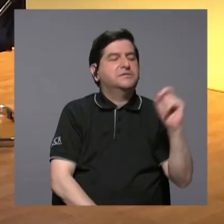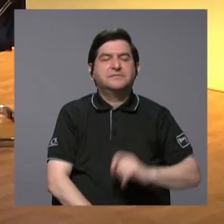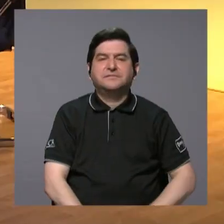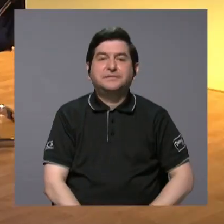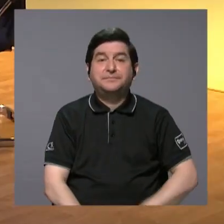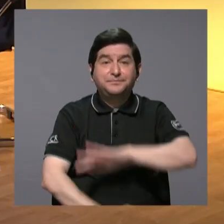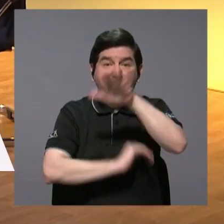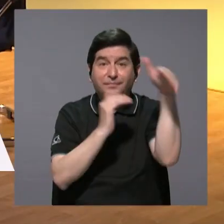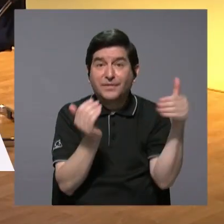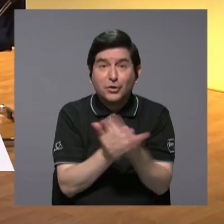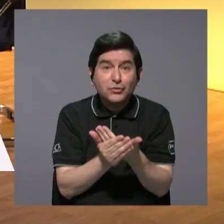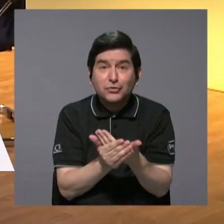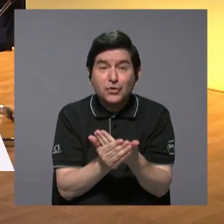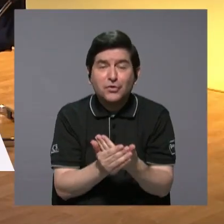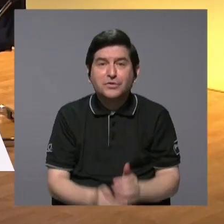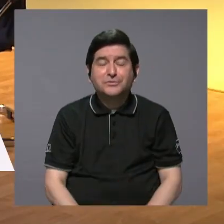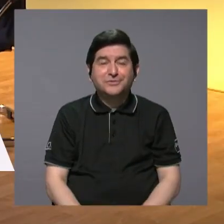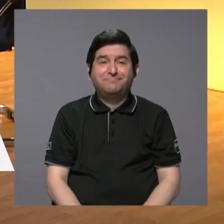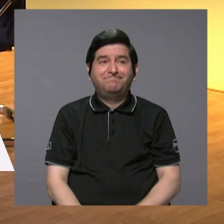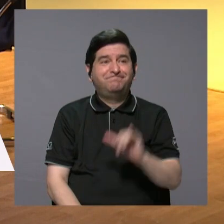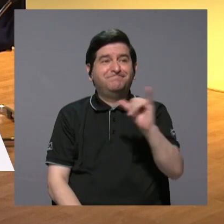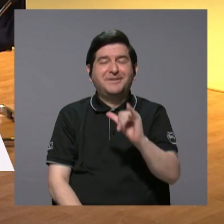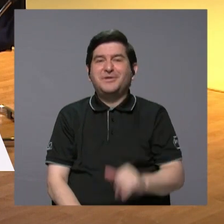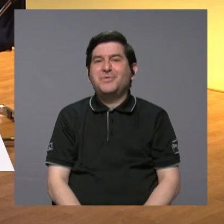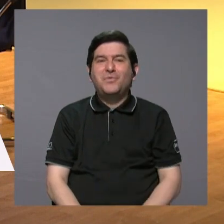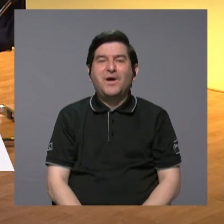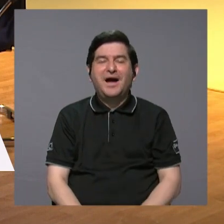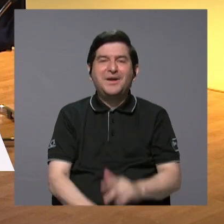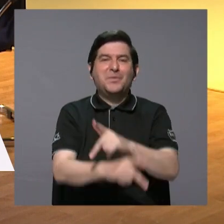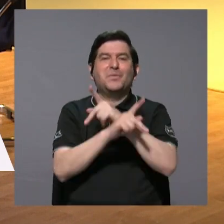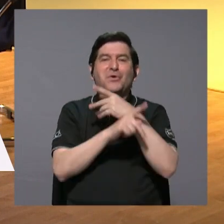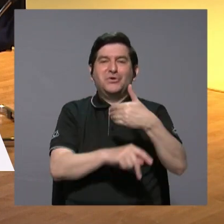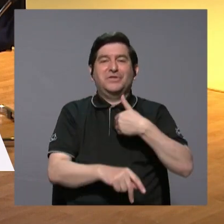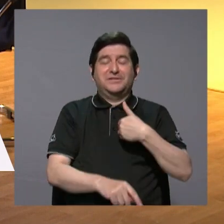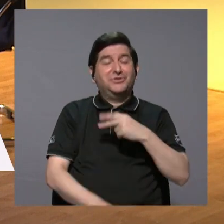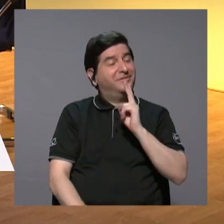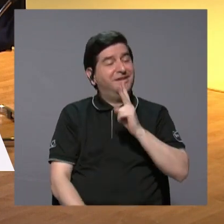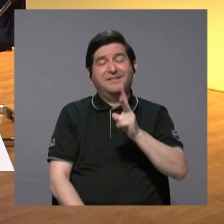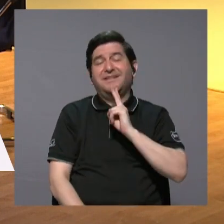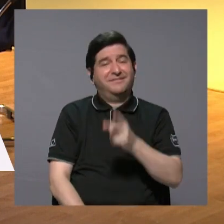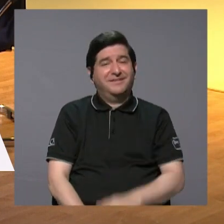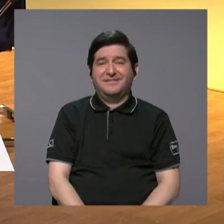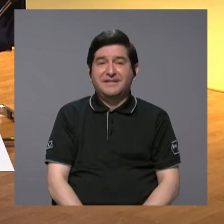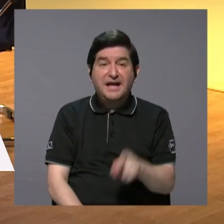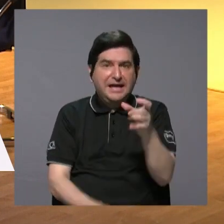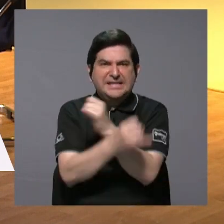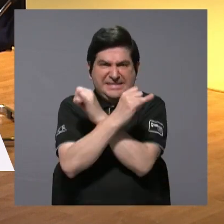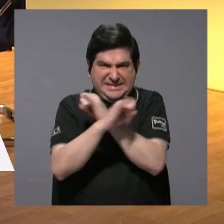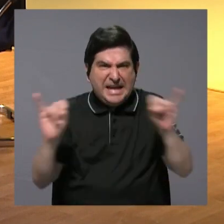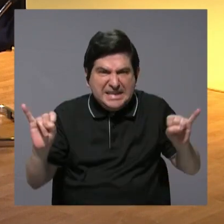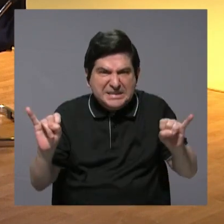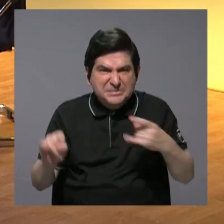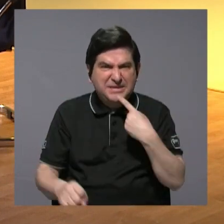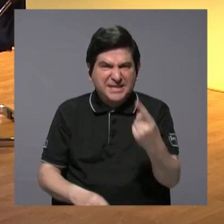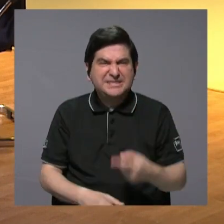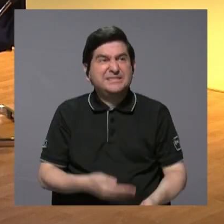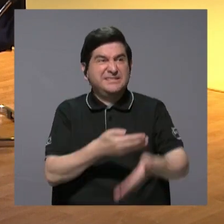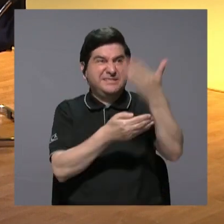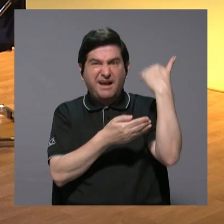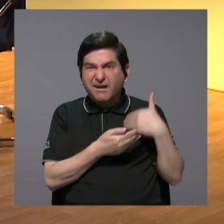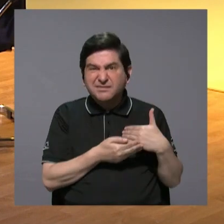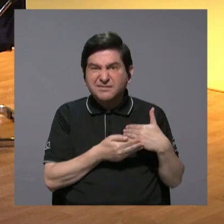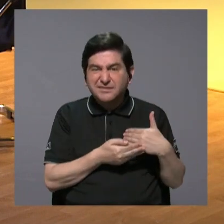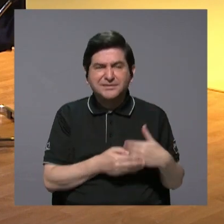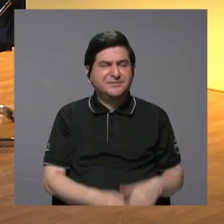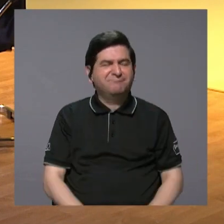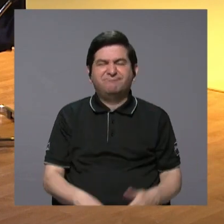todos están cobijados con la misma cobija, esa es la verdad, Y esa independencia de la que se hablaba tanto, la verdad es